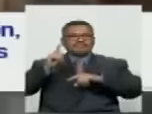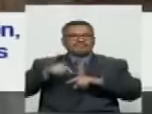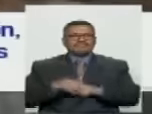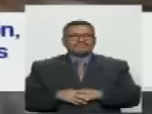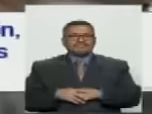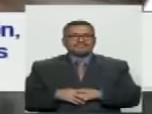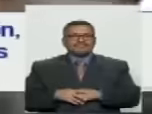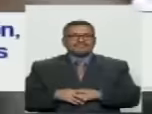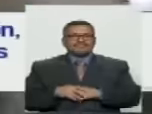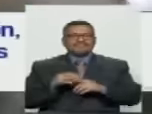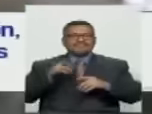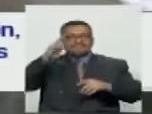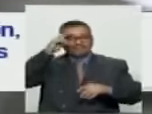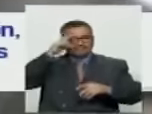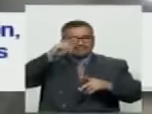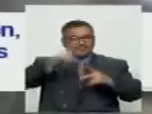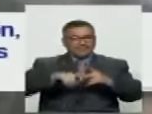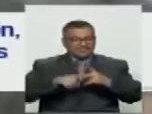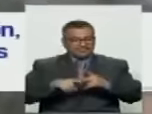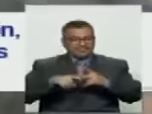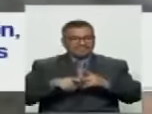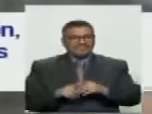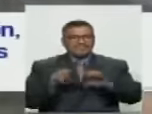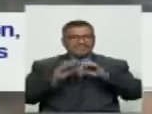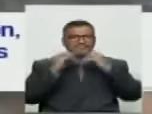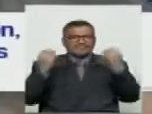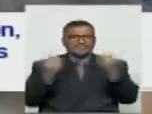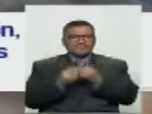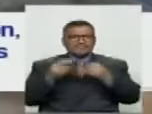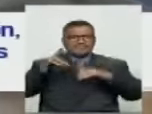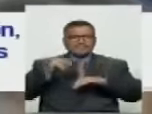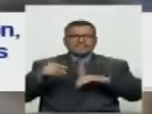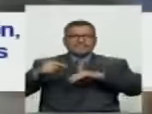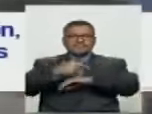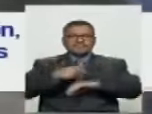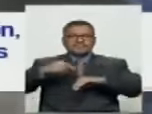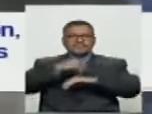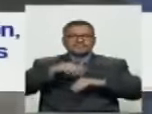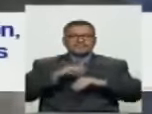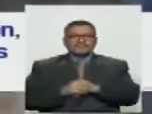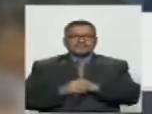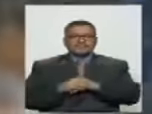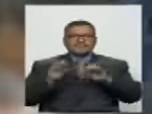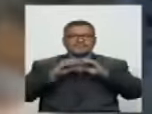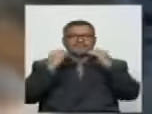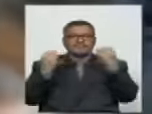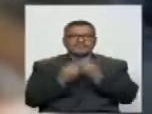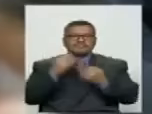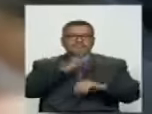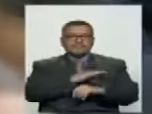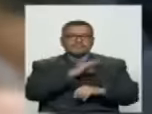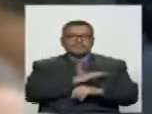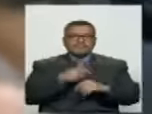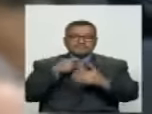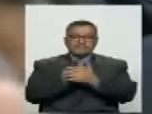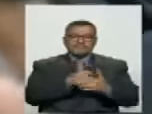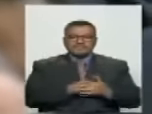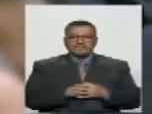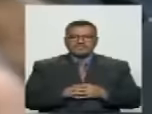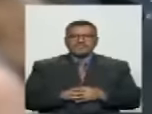objeto, respetando su naturaleza de organizaciones no gubernamentales y organizaciones sociales sin fines de